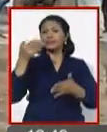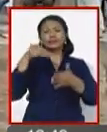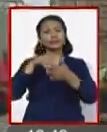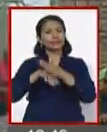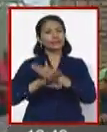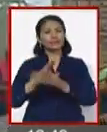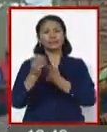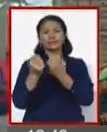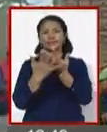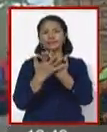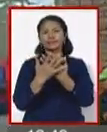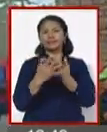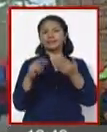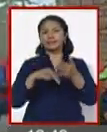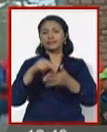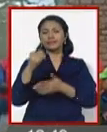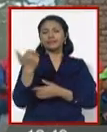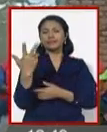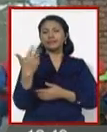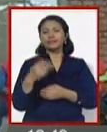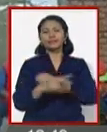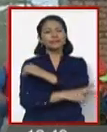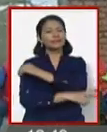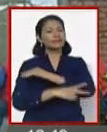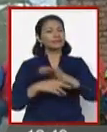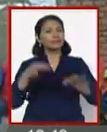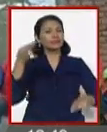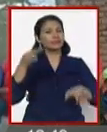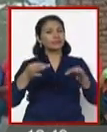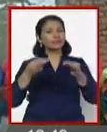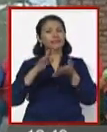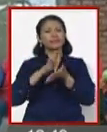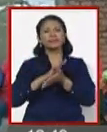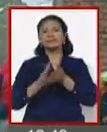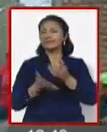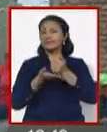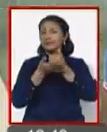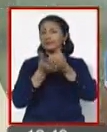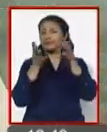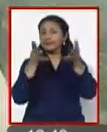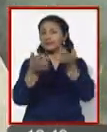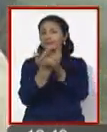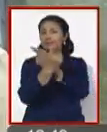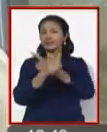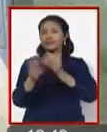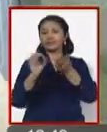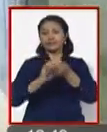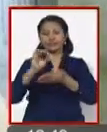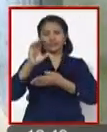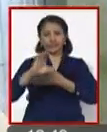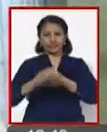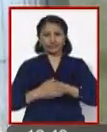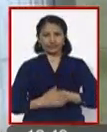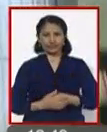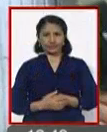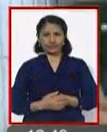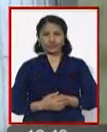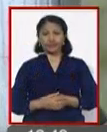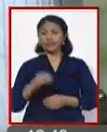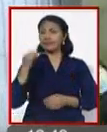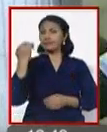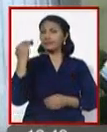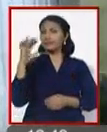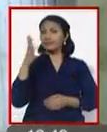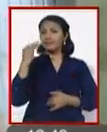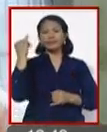ingresó a Palmasola fue en noviembre del 2013 por robo agravado, pero la justicia volvió a salir a su favor, dejándolo libre en octubre del año 2014. Por